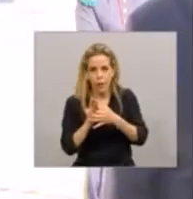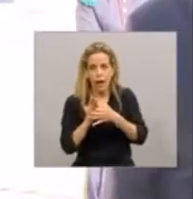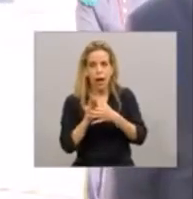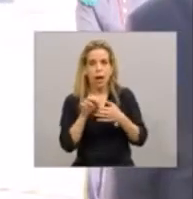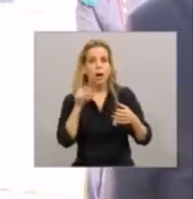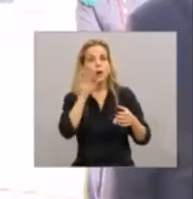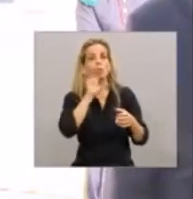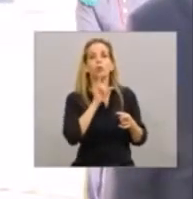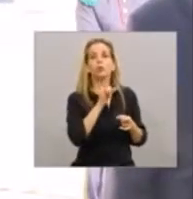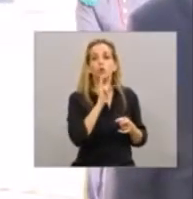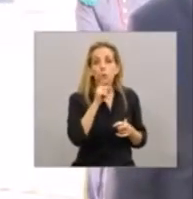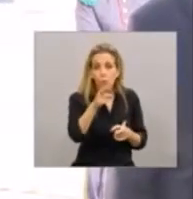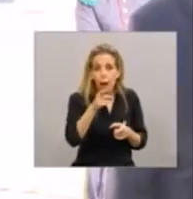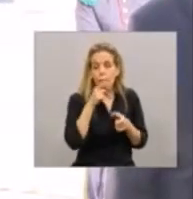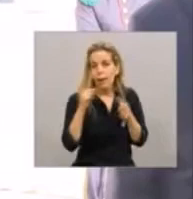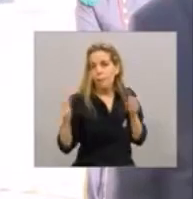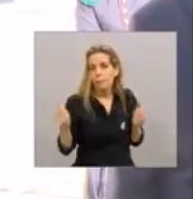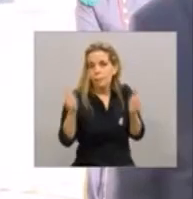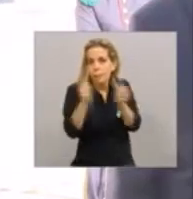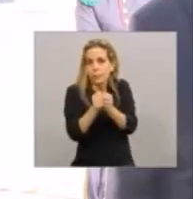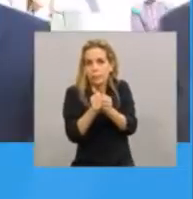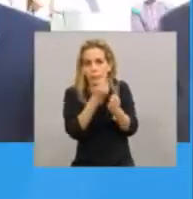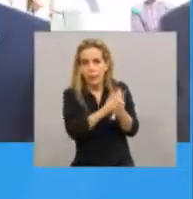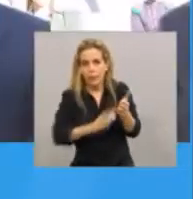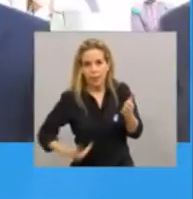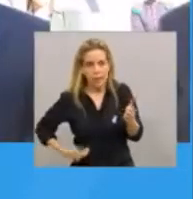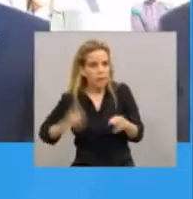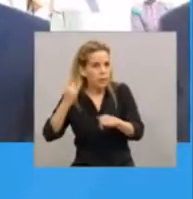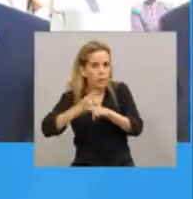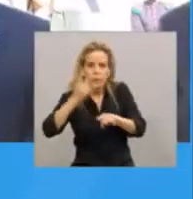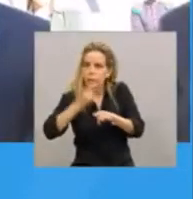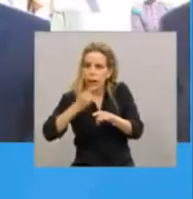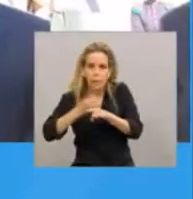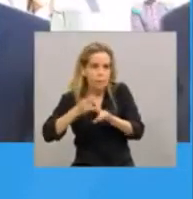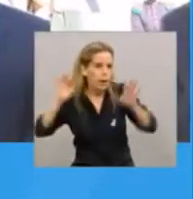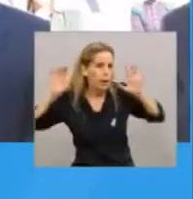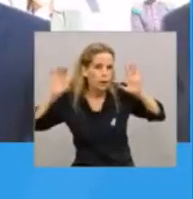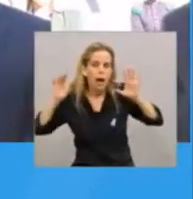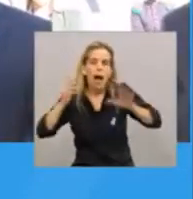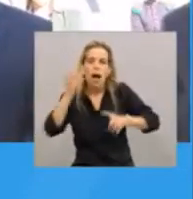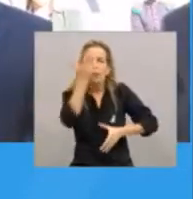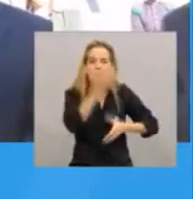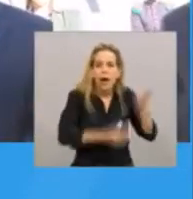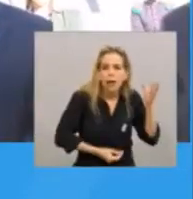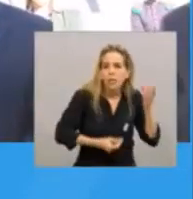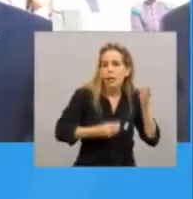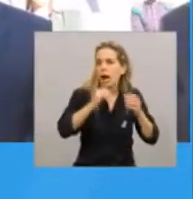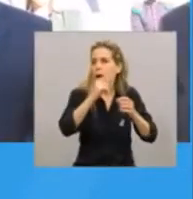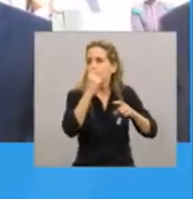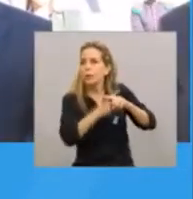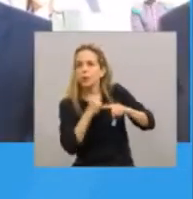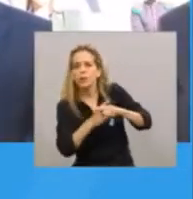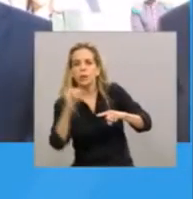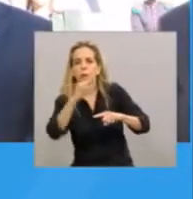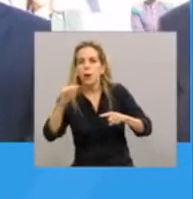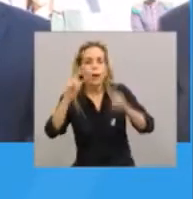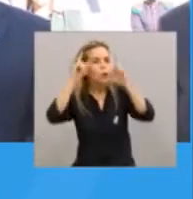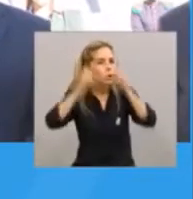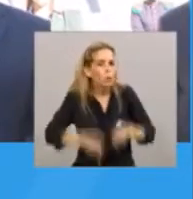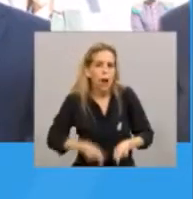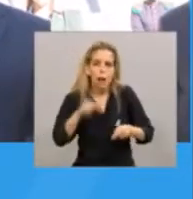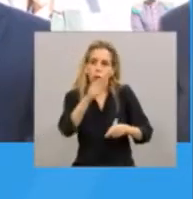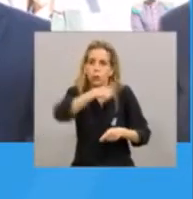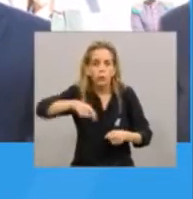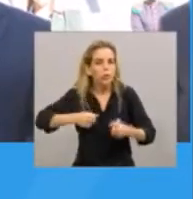estar a la par suya a pesar de todas las dificultades y hoy no tenemos dudas ninguna